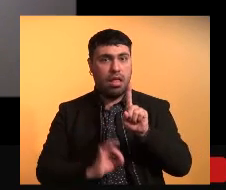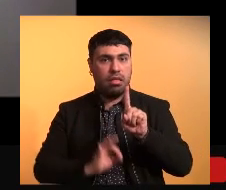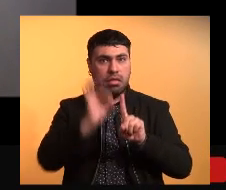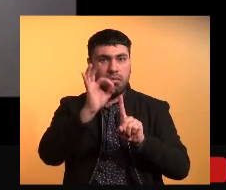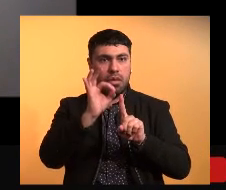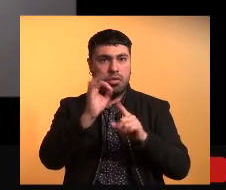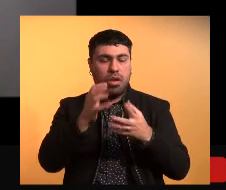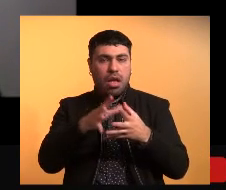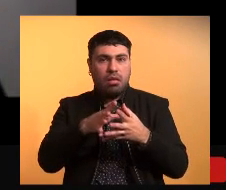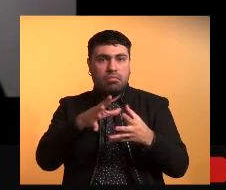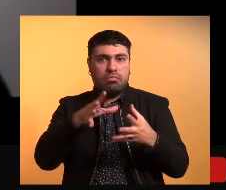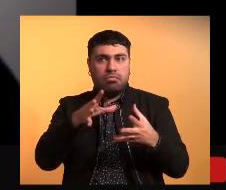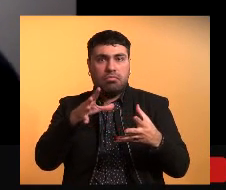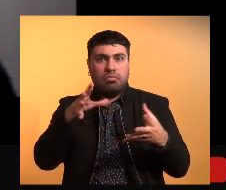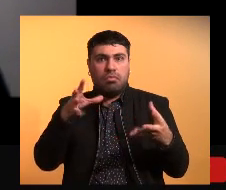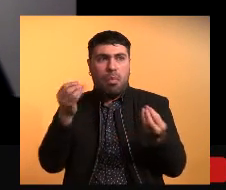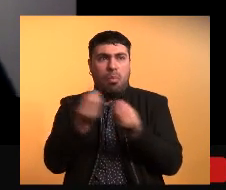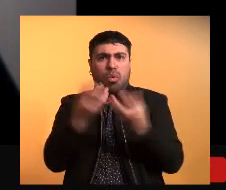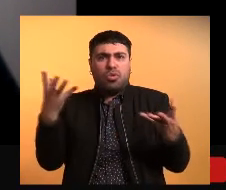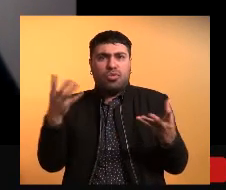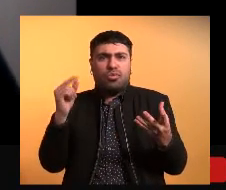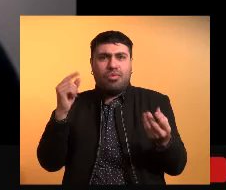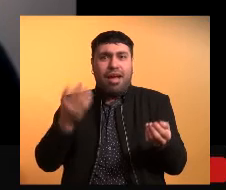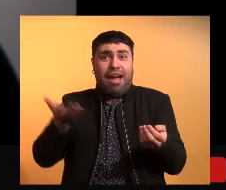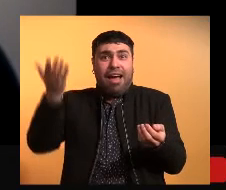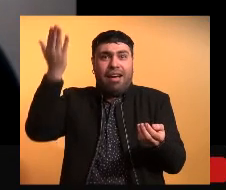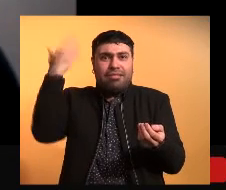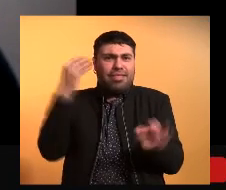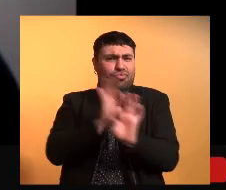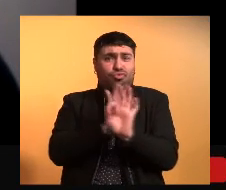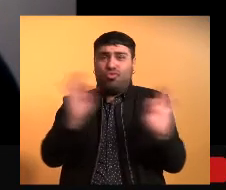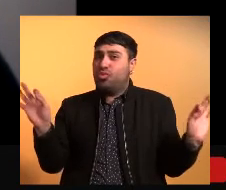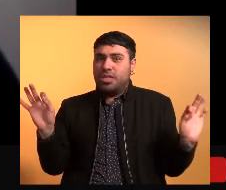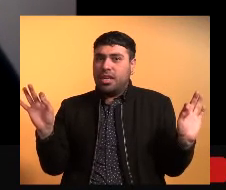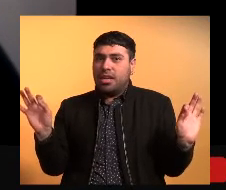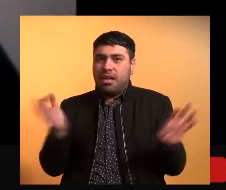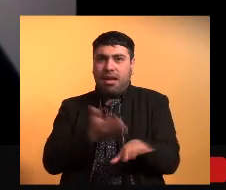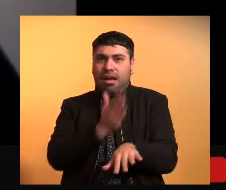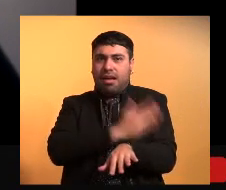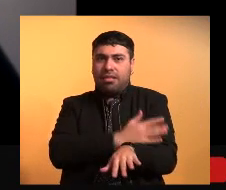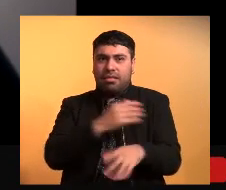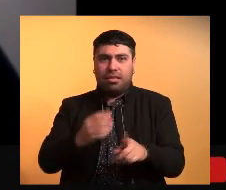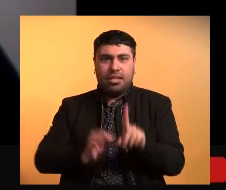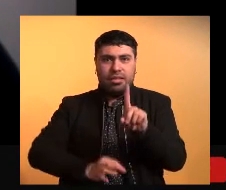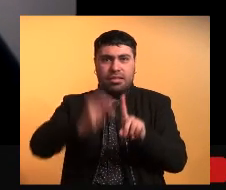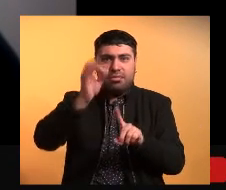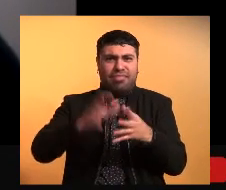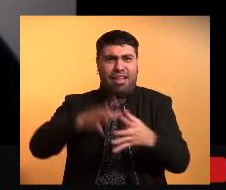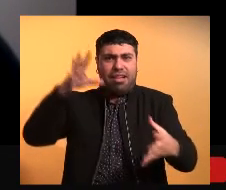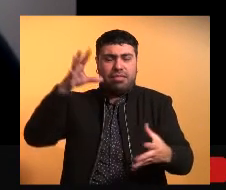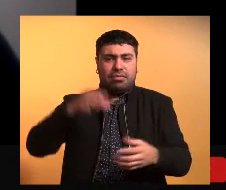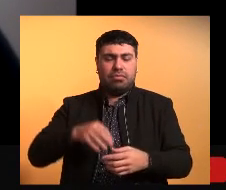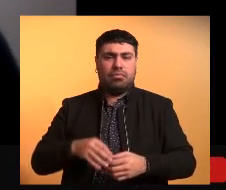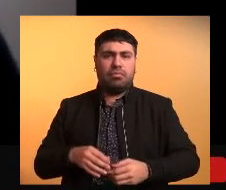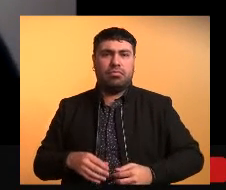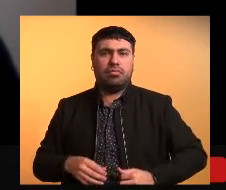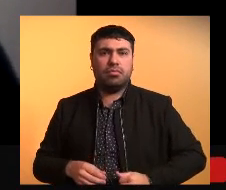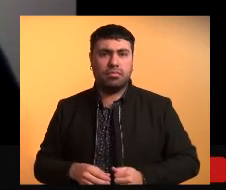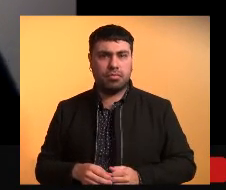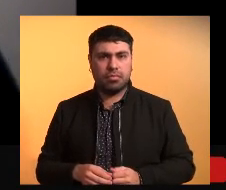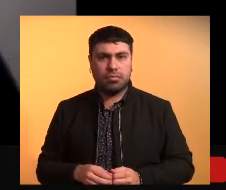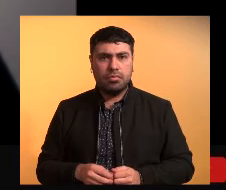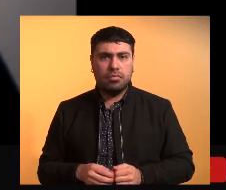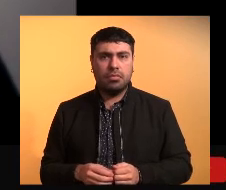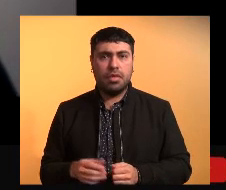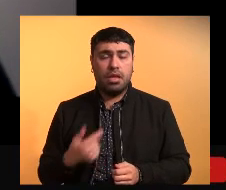máximos históricos y estaba toda la prensa ahí bien expectante por estas alzas de temperatura. Bueno, efectivamente, la percepción este